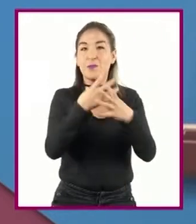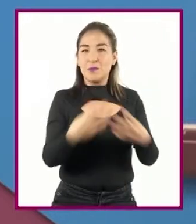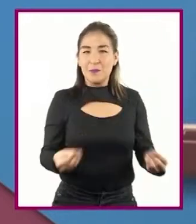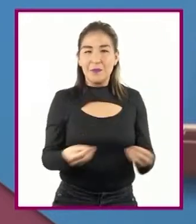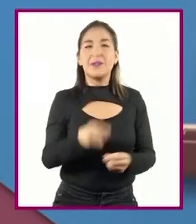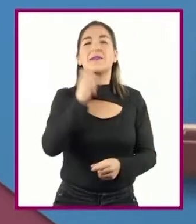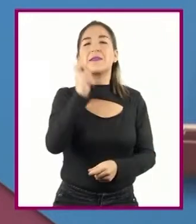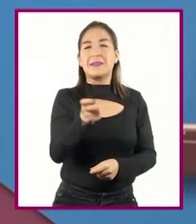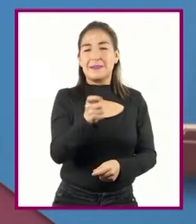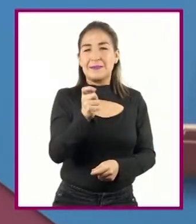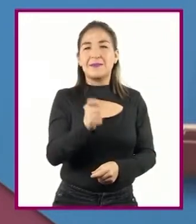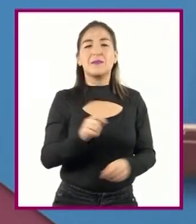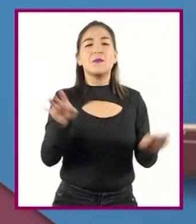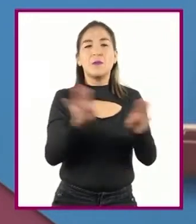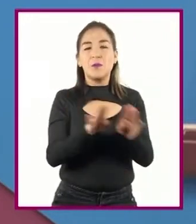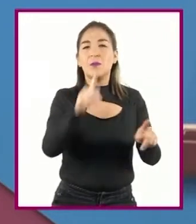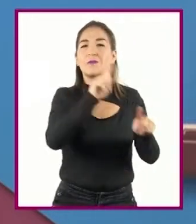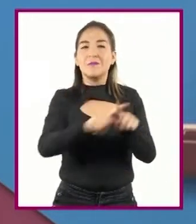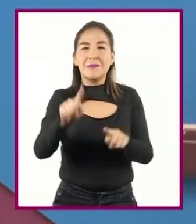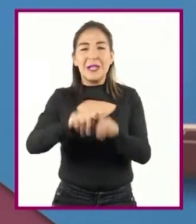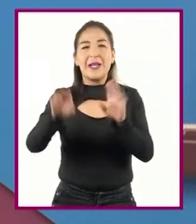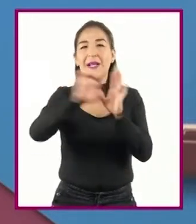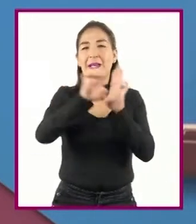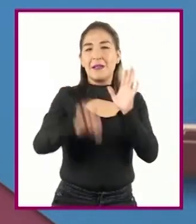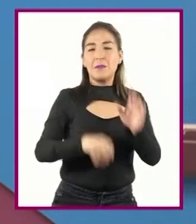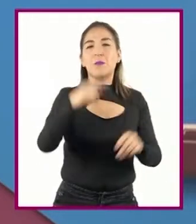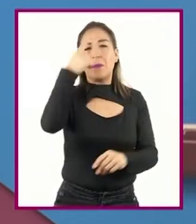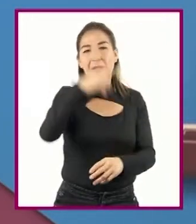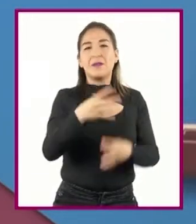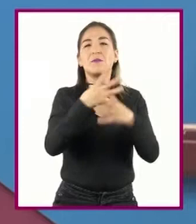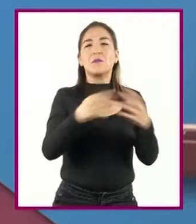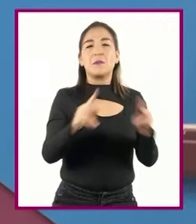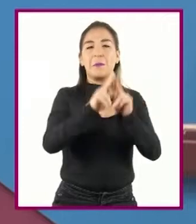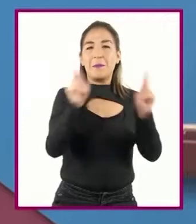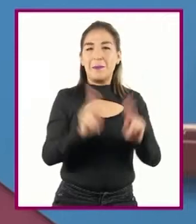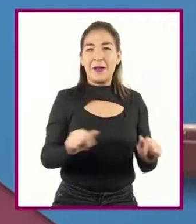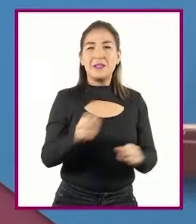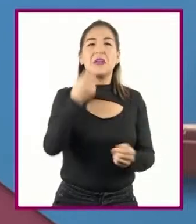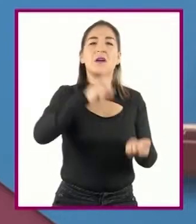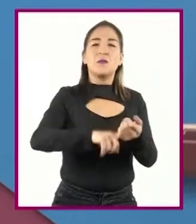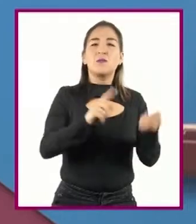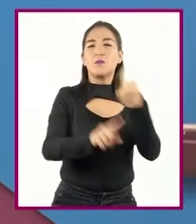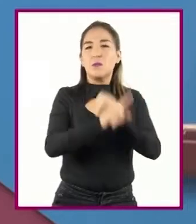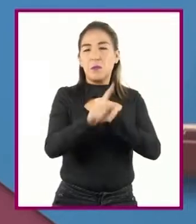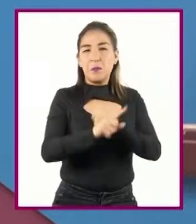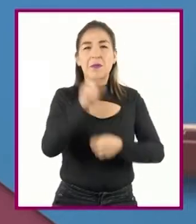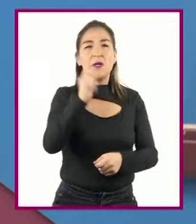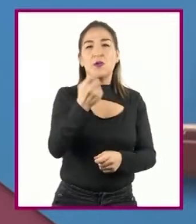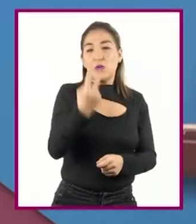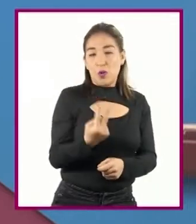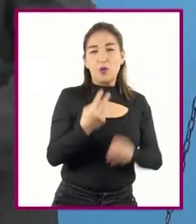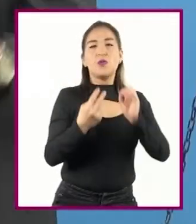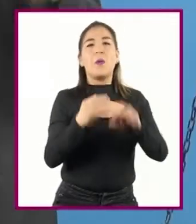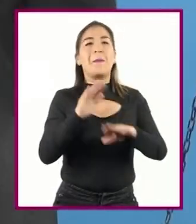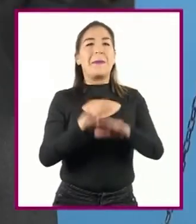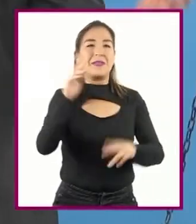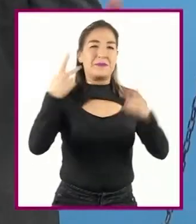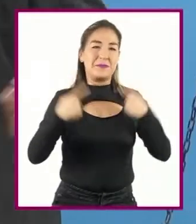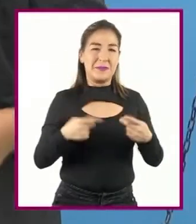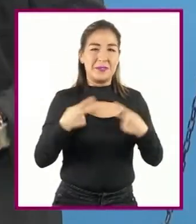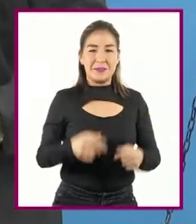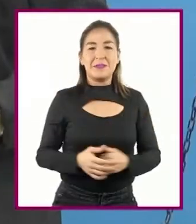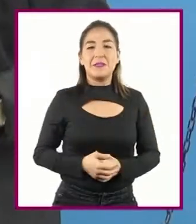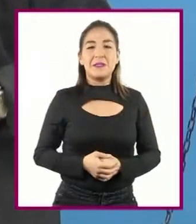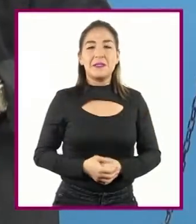es distinguir ejemplos diversos de solución pacífica de conflictos interpersonales y sociales. En